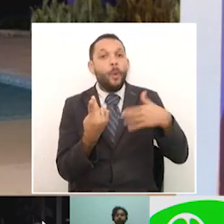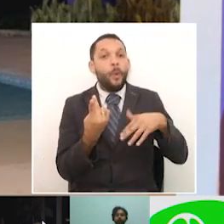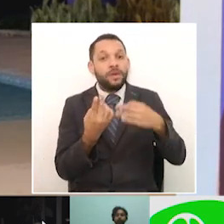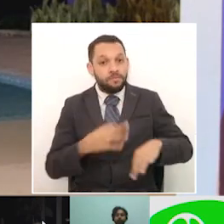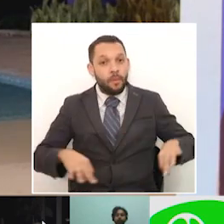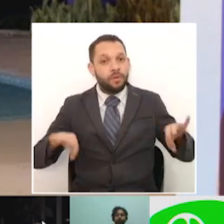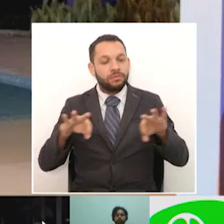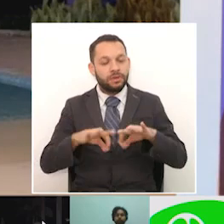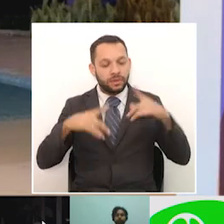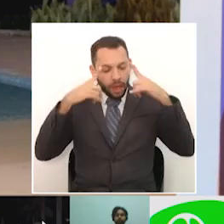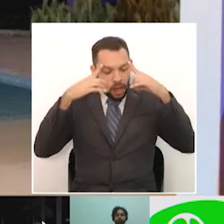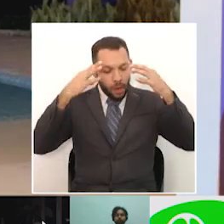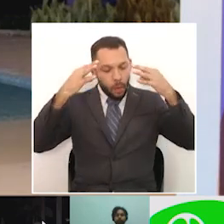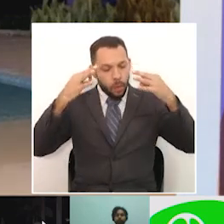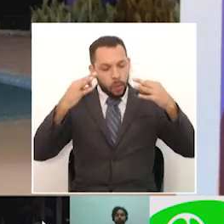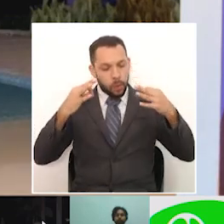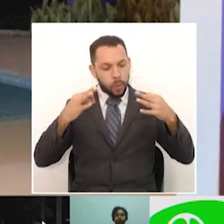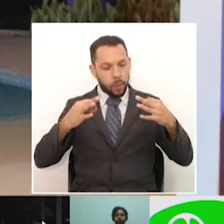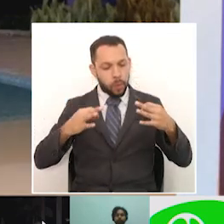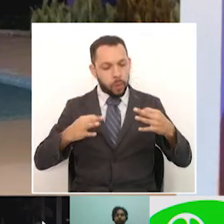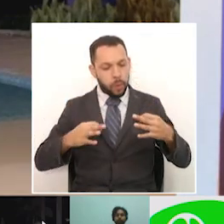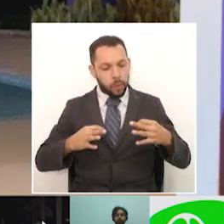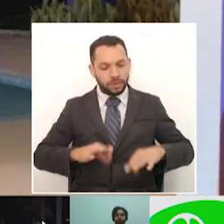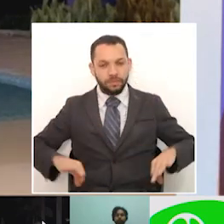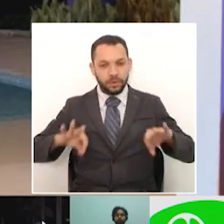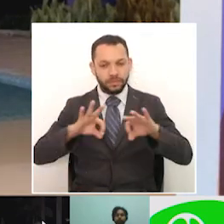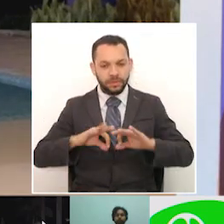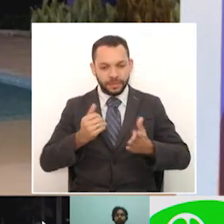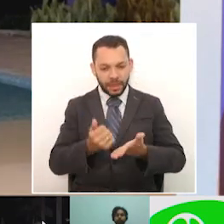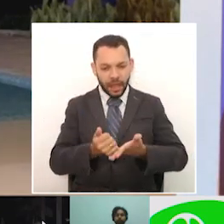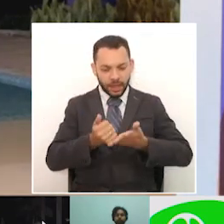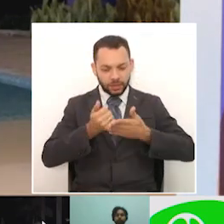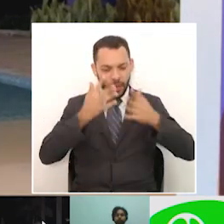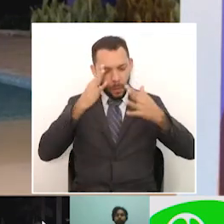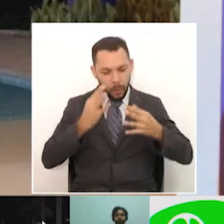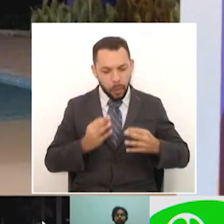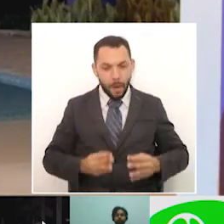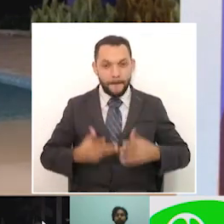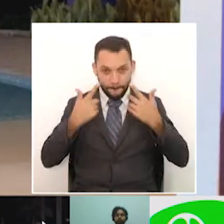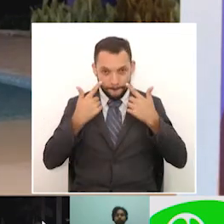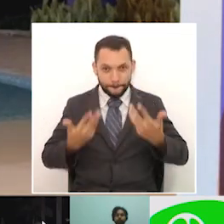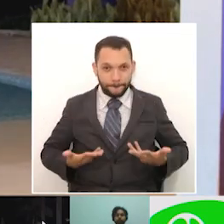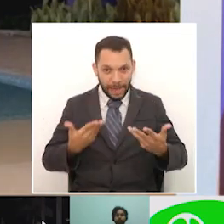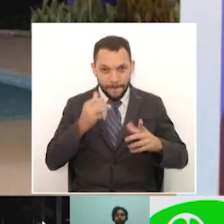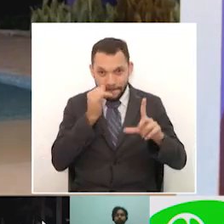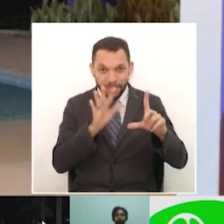para relajarnos y para realmente manejar mucho esta tensión y este estrés. Vamos con esta nota.